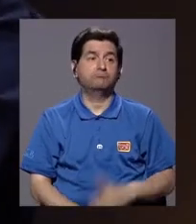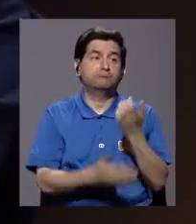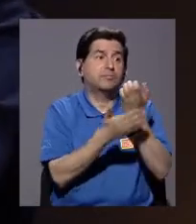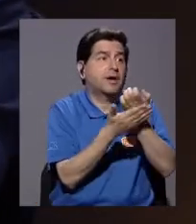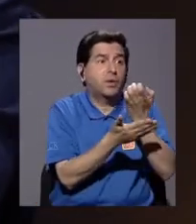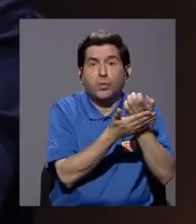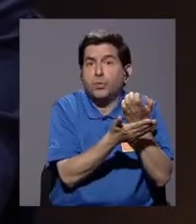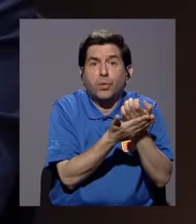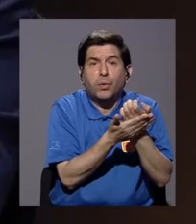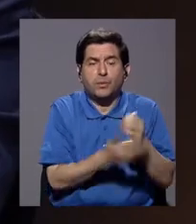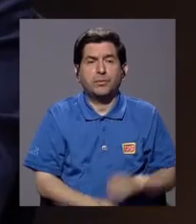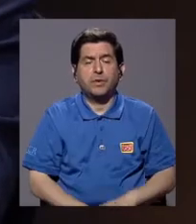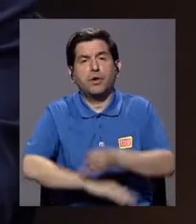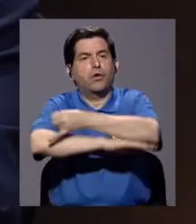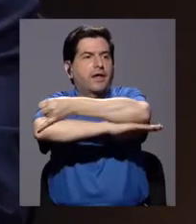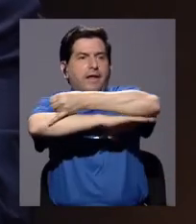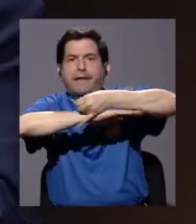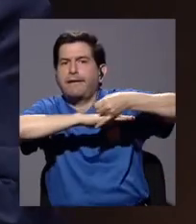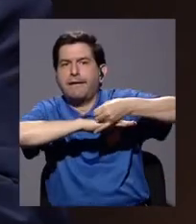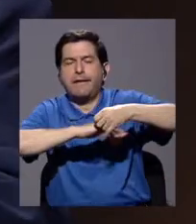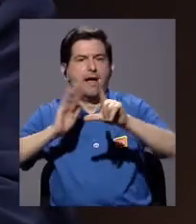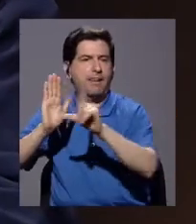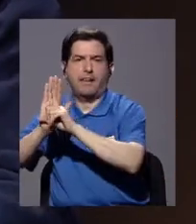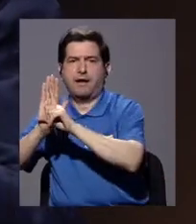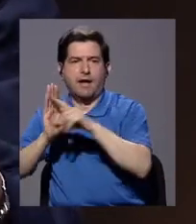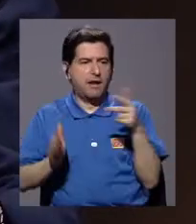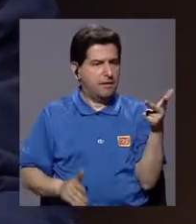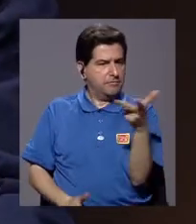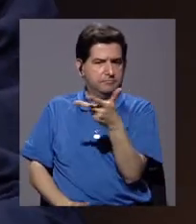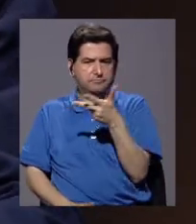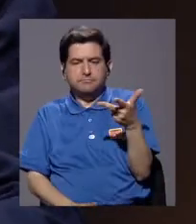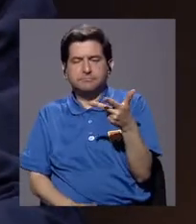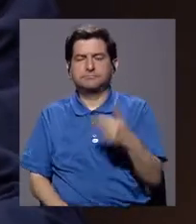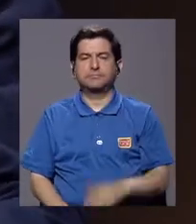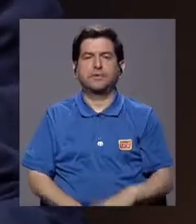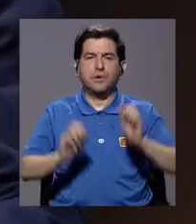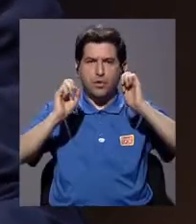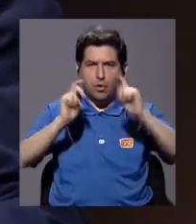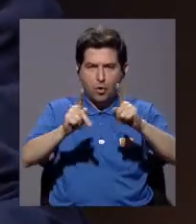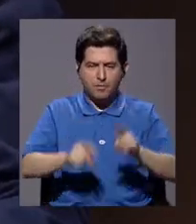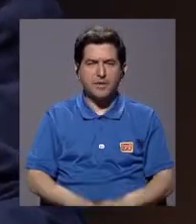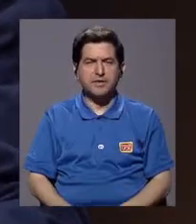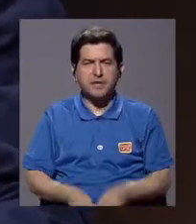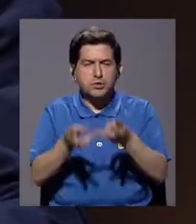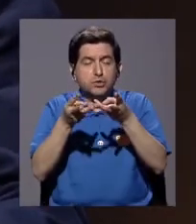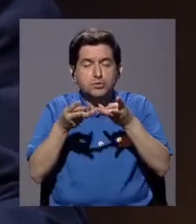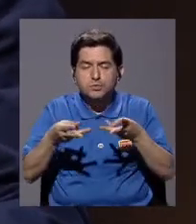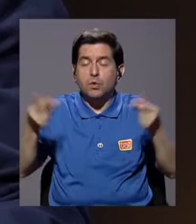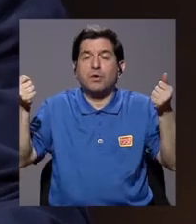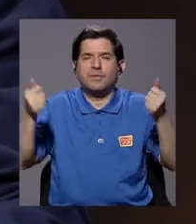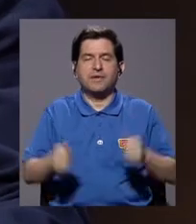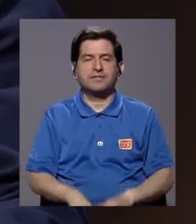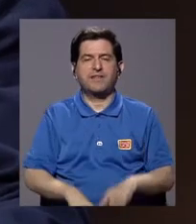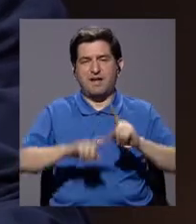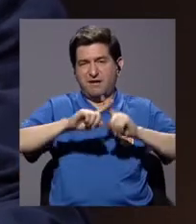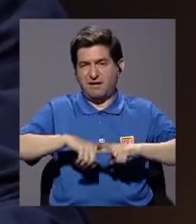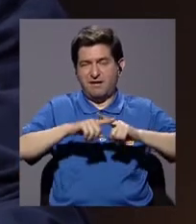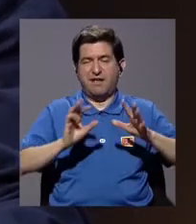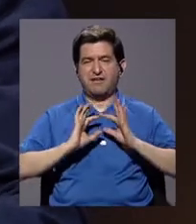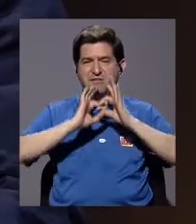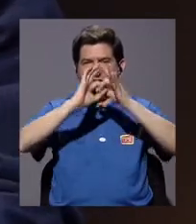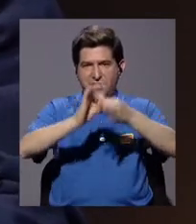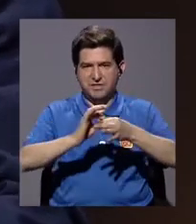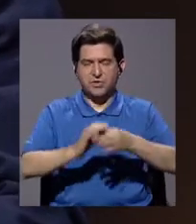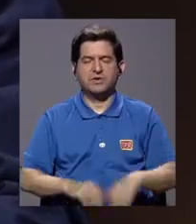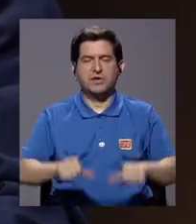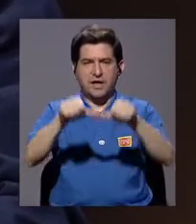llámese económico, ingenieril y legal, que permiten entonces subsanar un poco esa dependencia